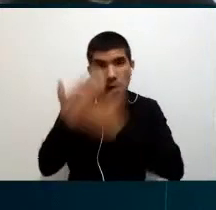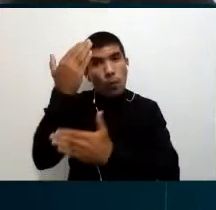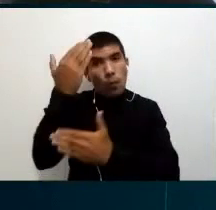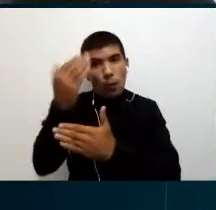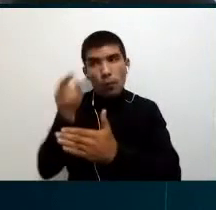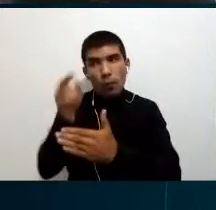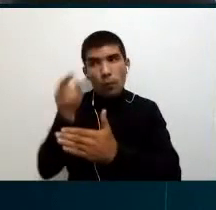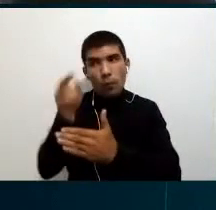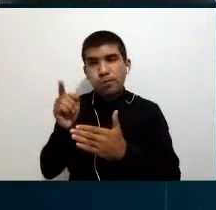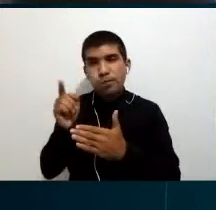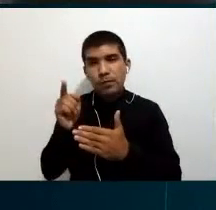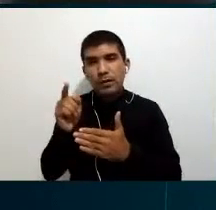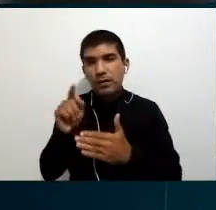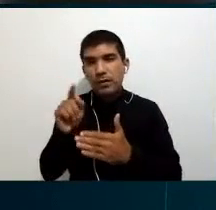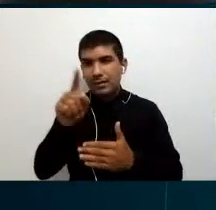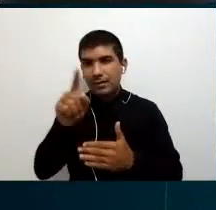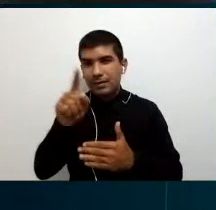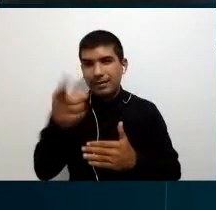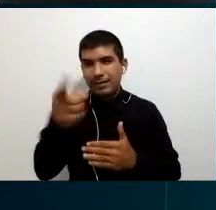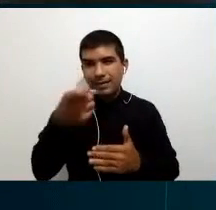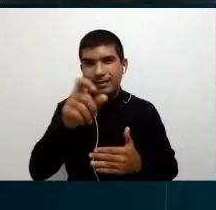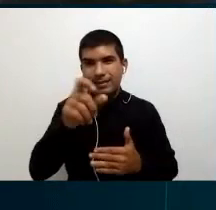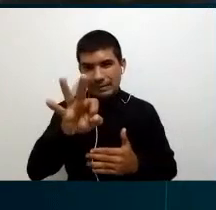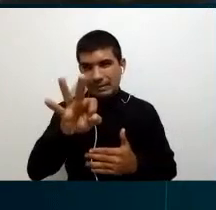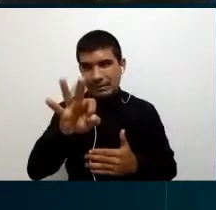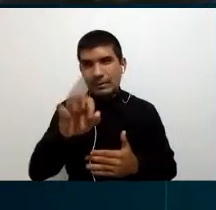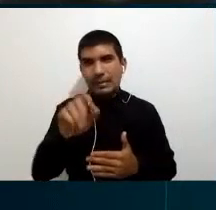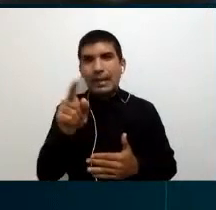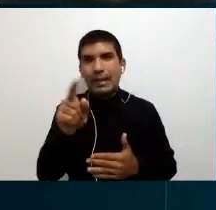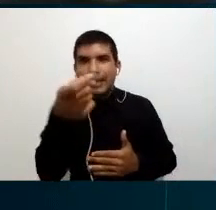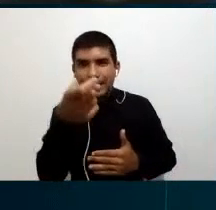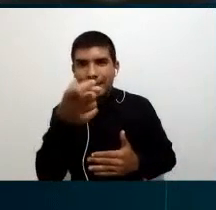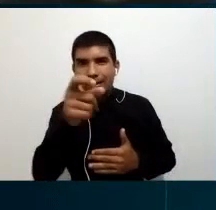G3. Pues